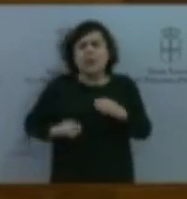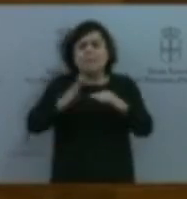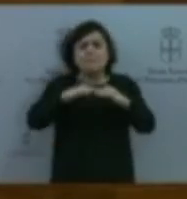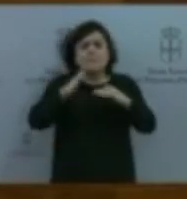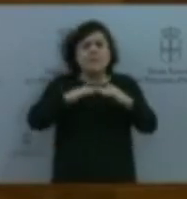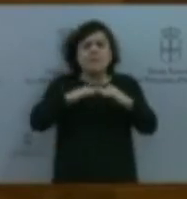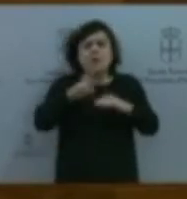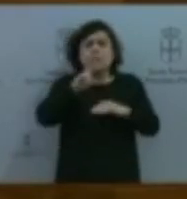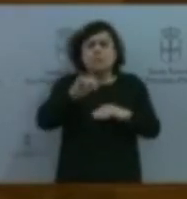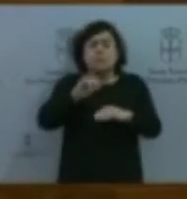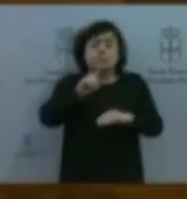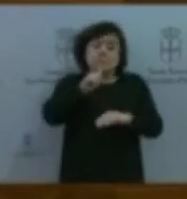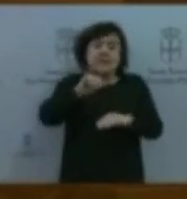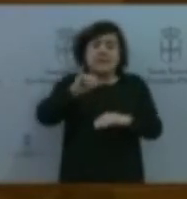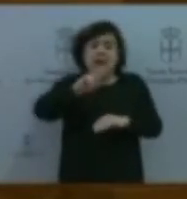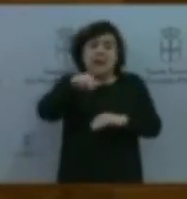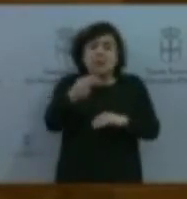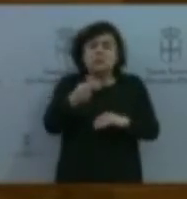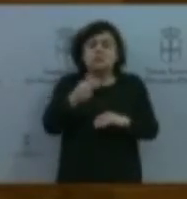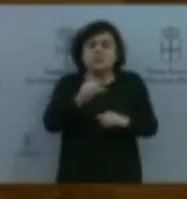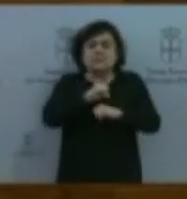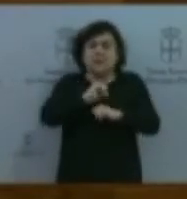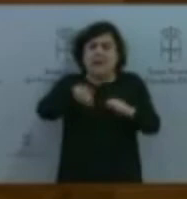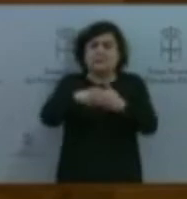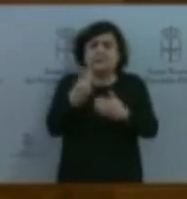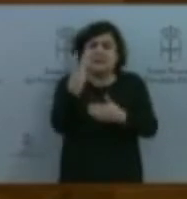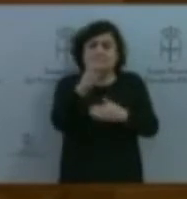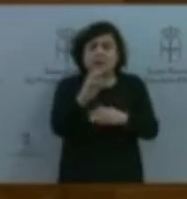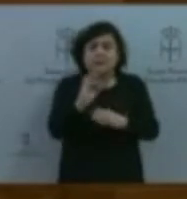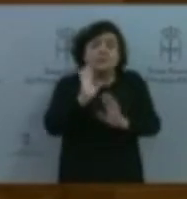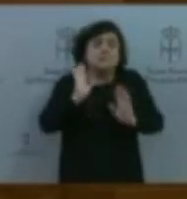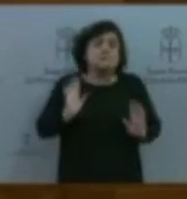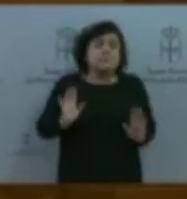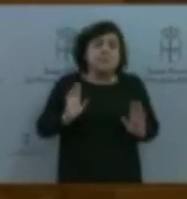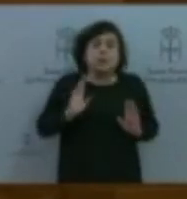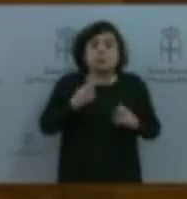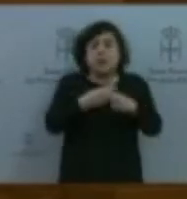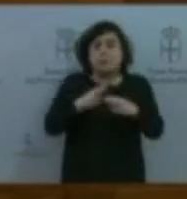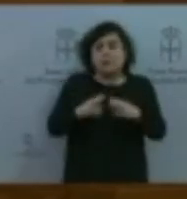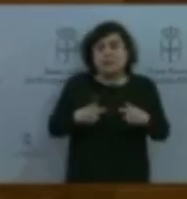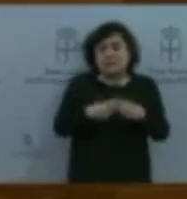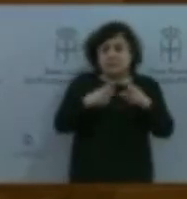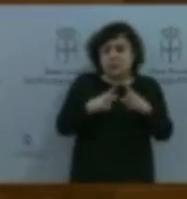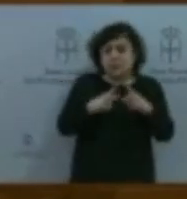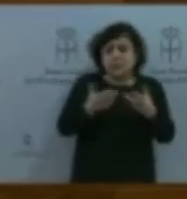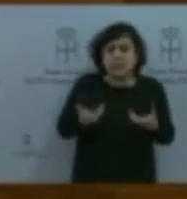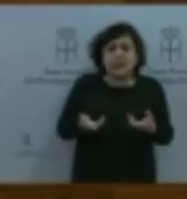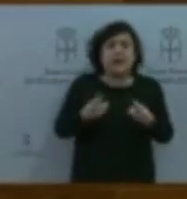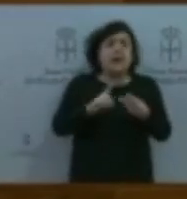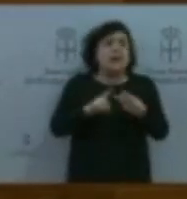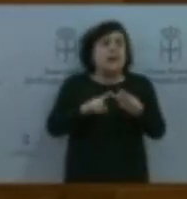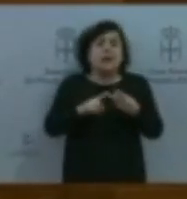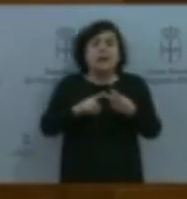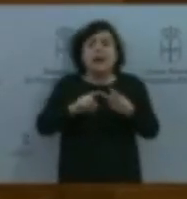Y también llegaron los entendimientos. La política social, ingreso mínimo vital, la derogación de la reforma laboral, la transición ecológica, la conciliación, lucha contra la